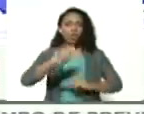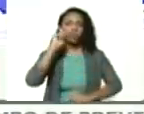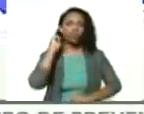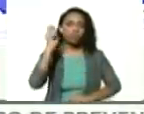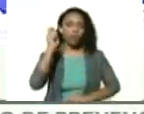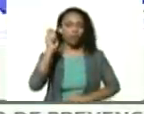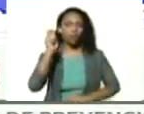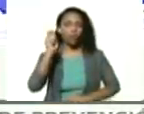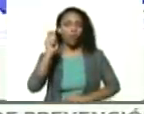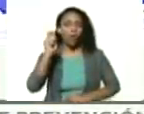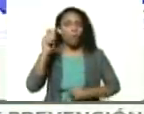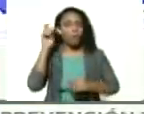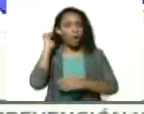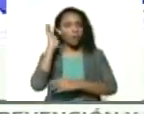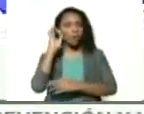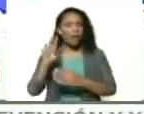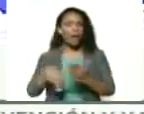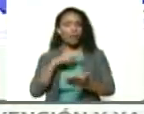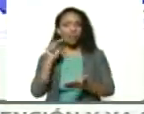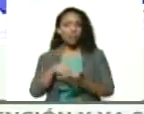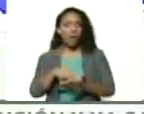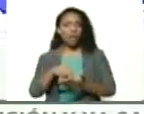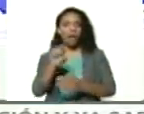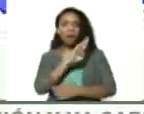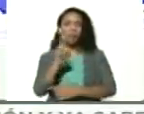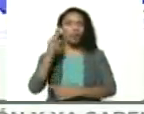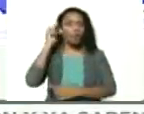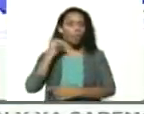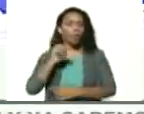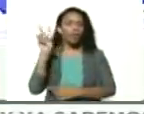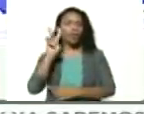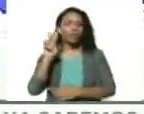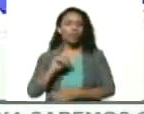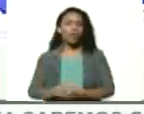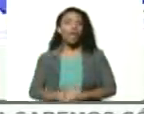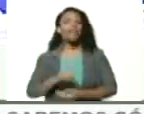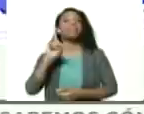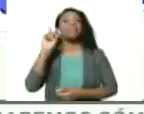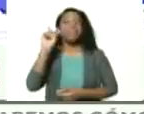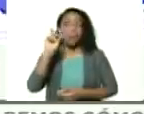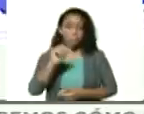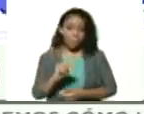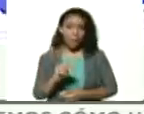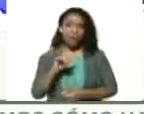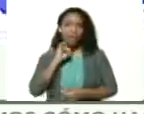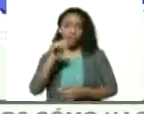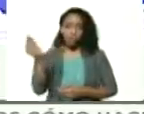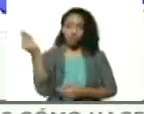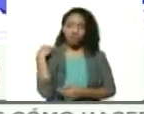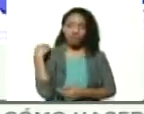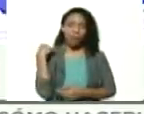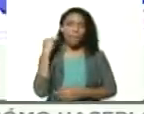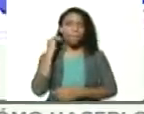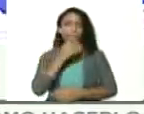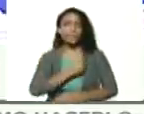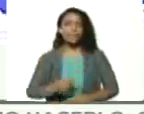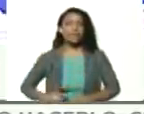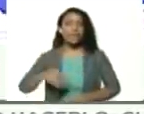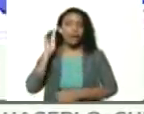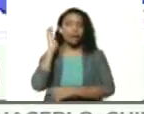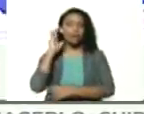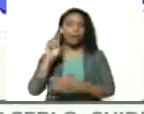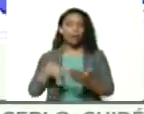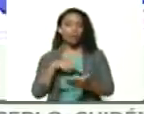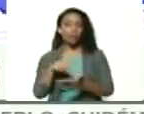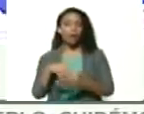constitucionalmente por la Asamblea Nacional de la República Bolivariana de Venezuela. También me informó el presidente de la Asamblea Nacional